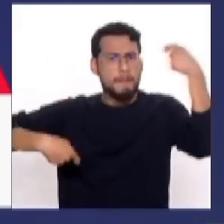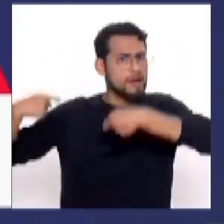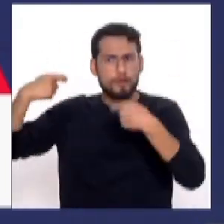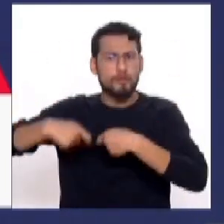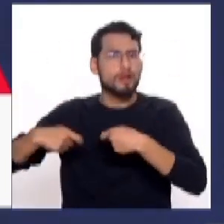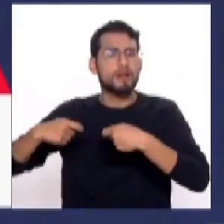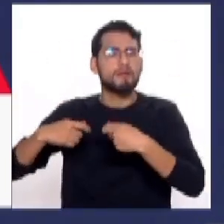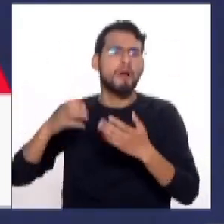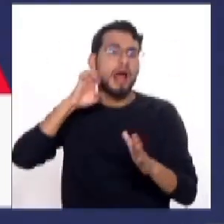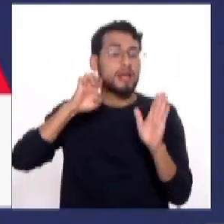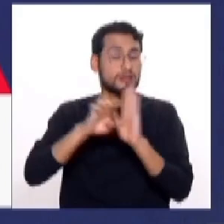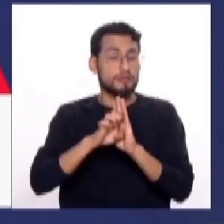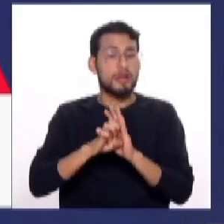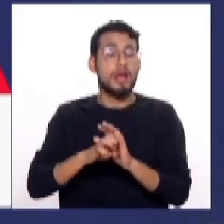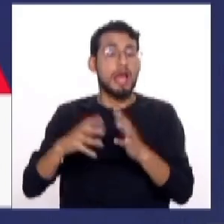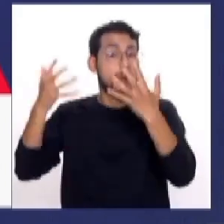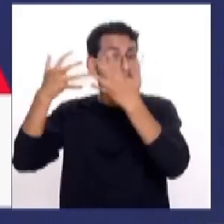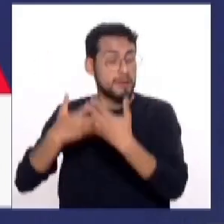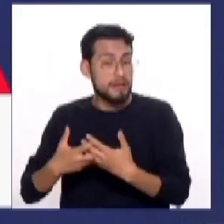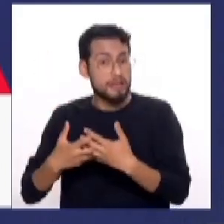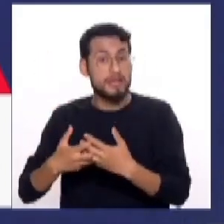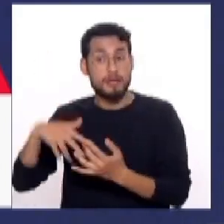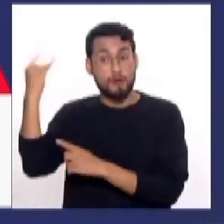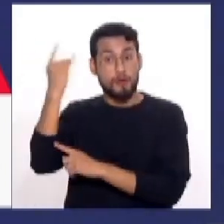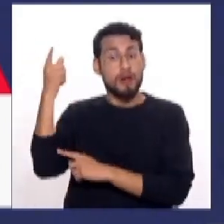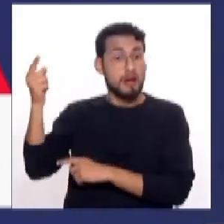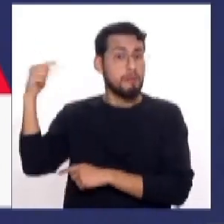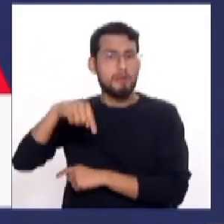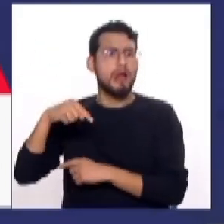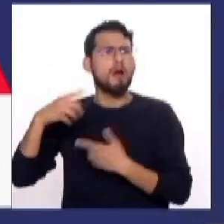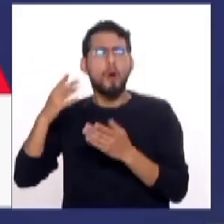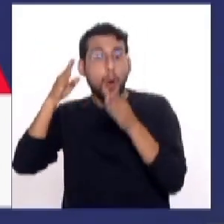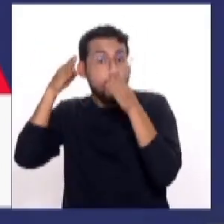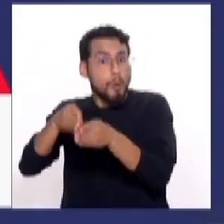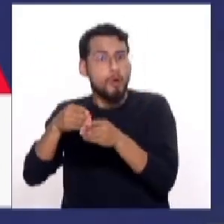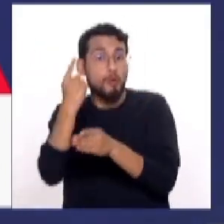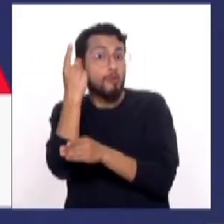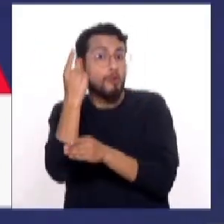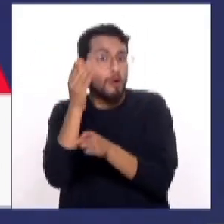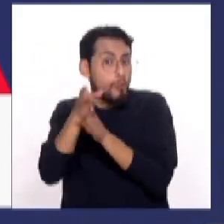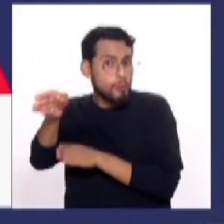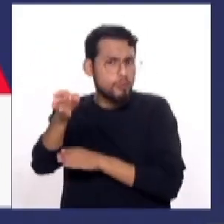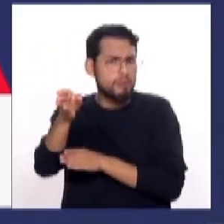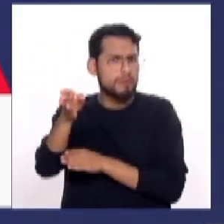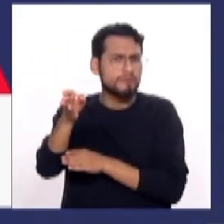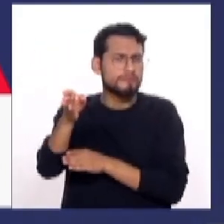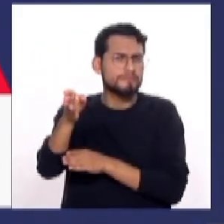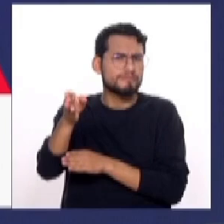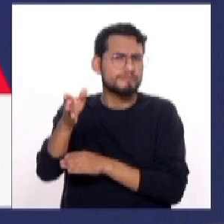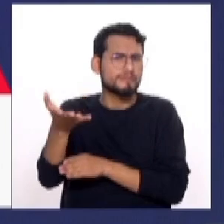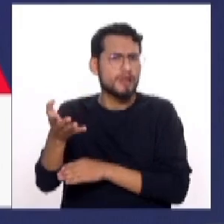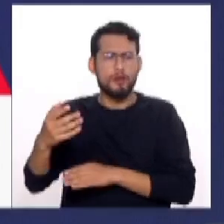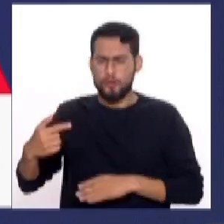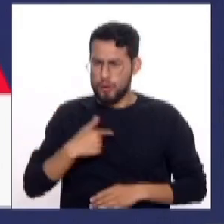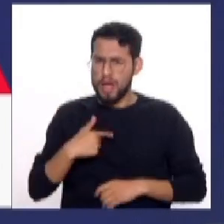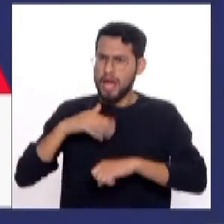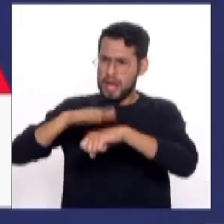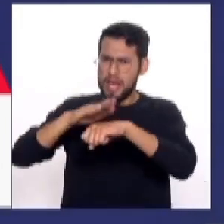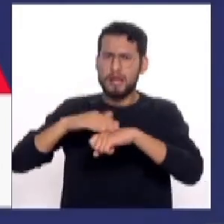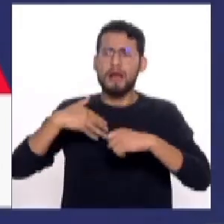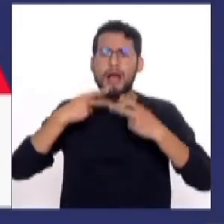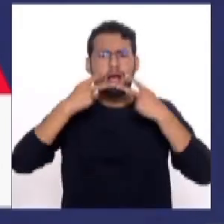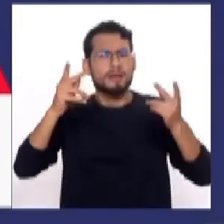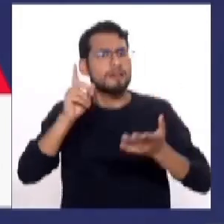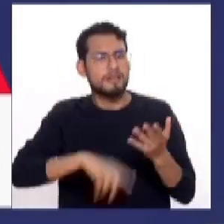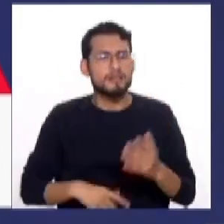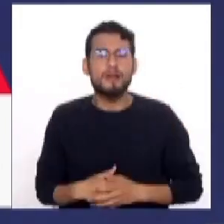de por ejemplo empresas estadounidenses la inversión se concentra solamente en un sector Entonces yo el llamado que hago es